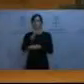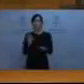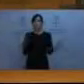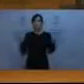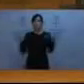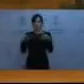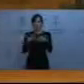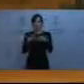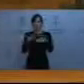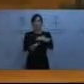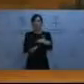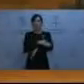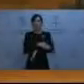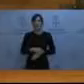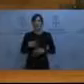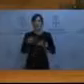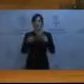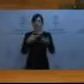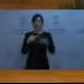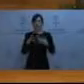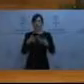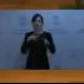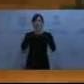Gracias, señora